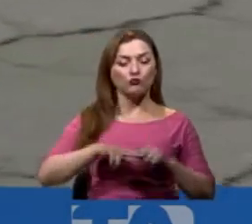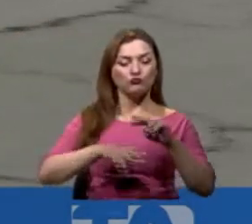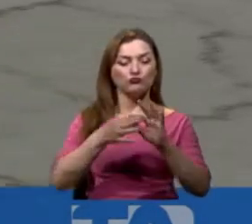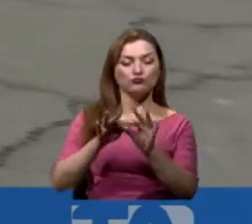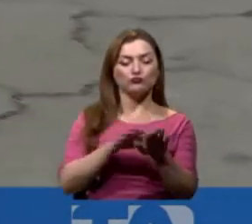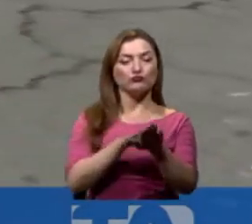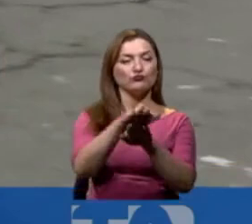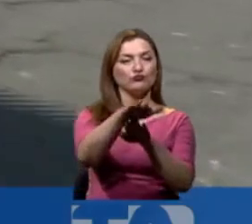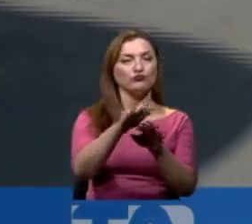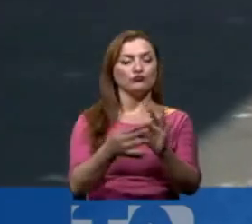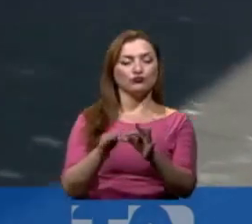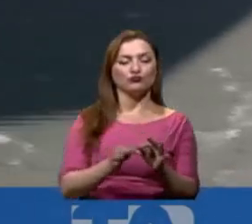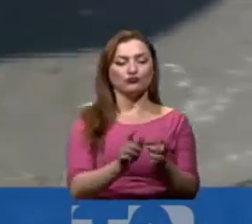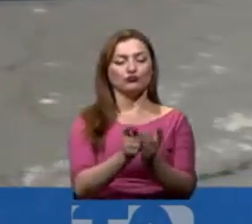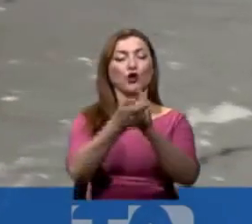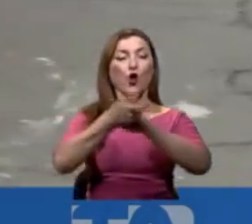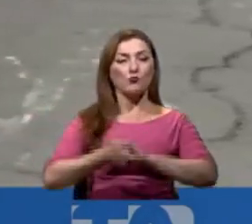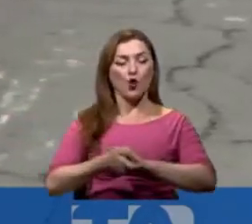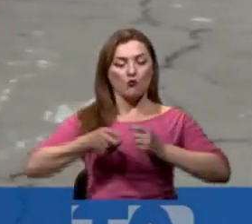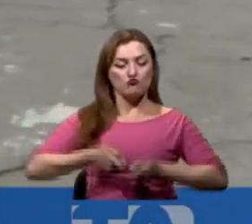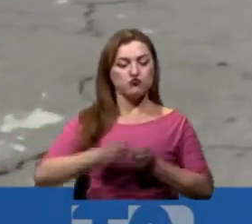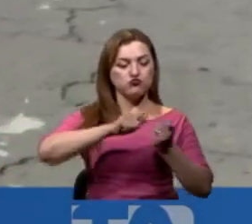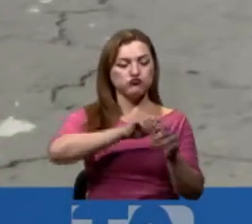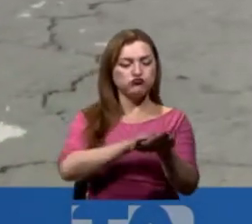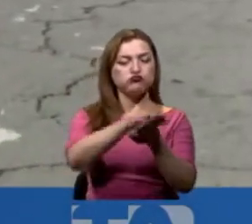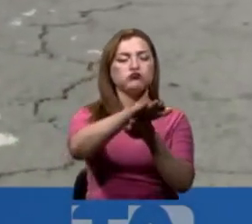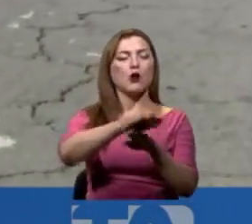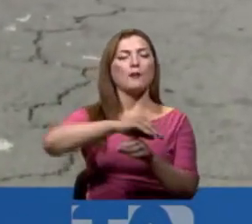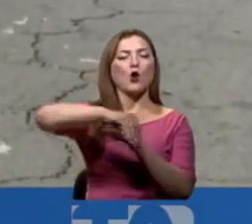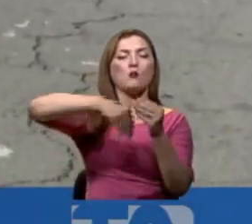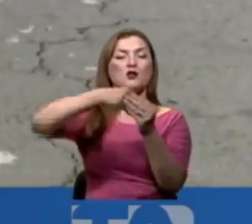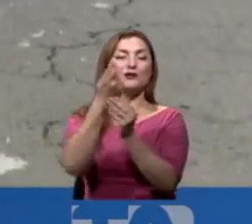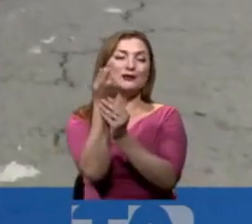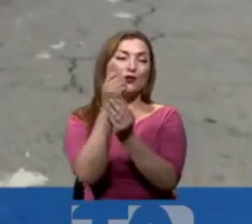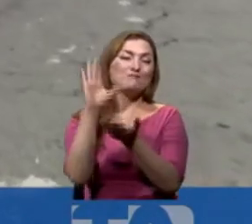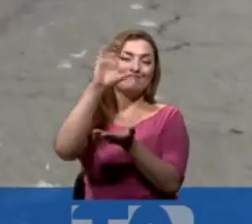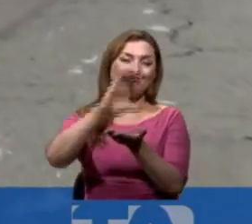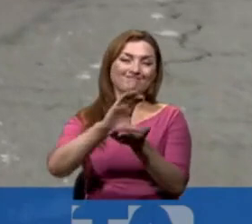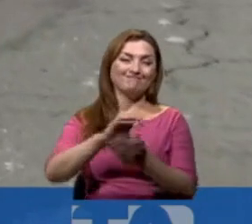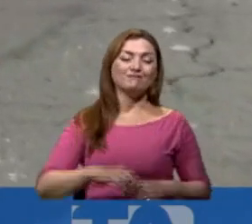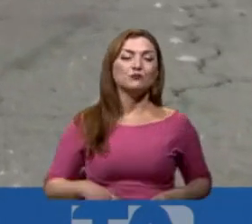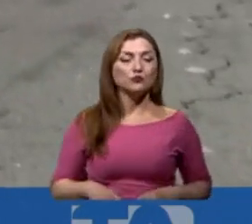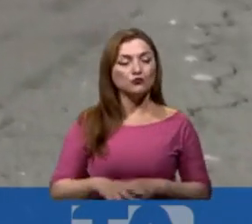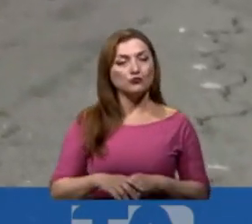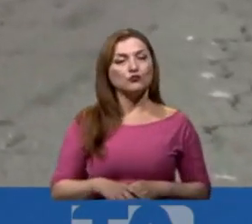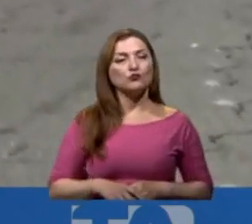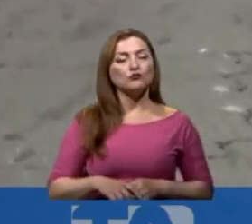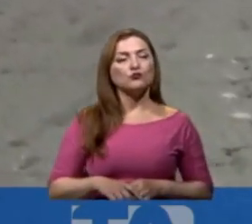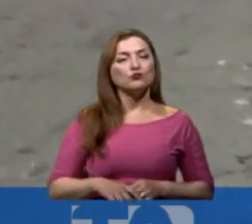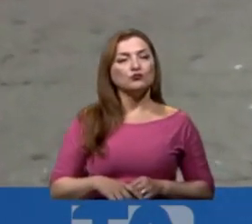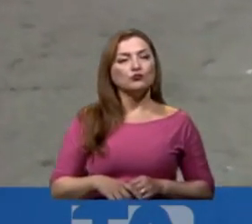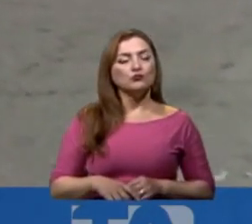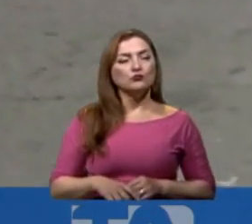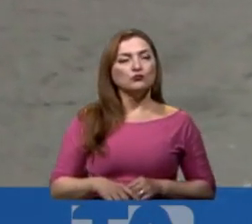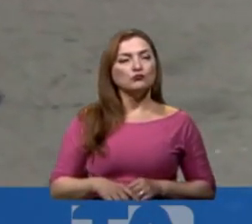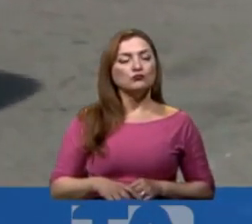mejora de carpeta asfáltica, otras mejoras que tendrán que hacerse con mayor inversión. Claro, y esto también acarrea